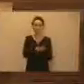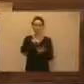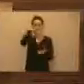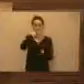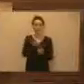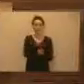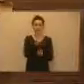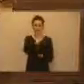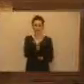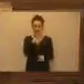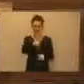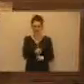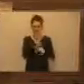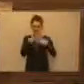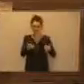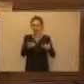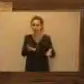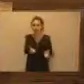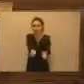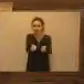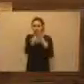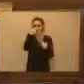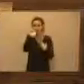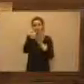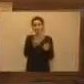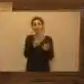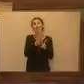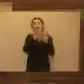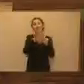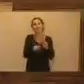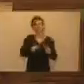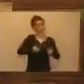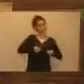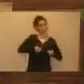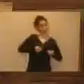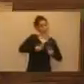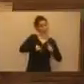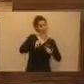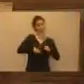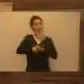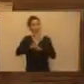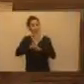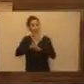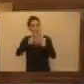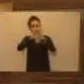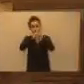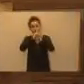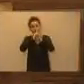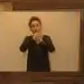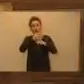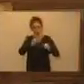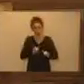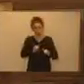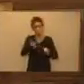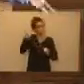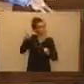de venir aquí y me decía que las puertas giratorias, ¿no? Su conclusión era, han existido siempre y siempre van a existir. Pues nosotros estamos precisamente